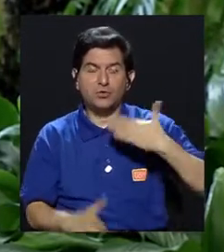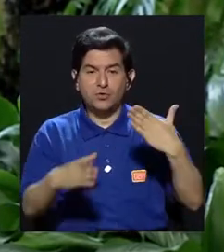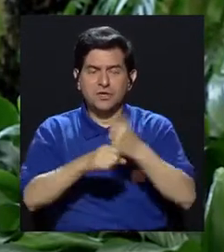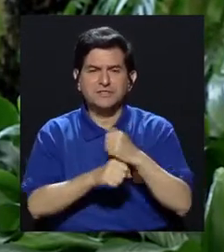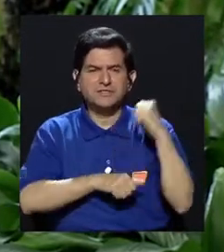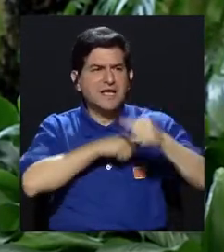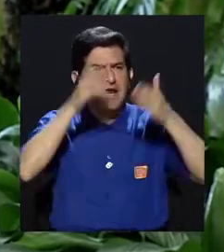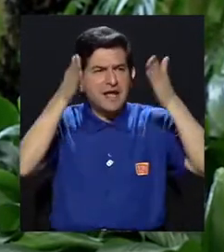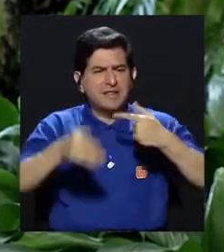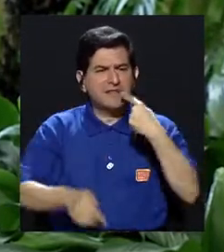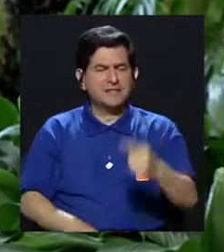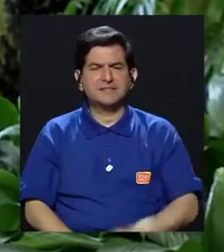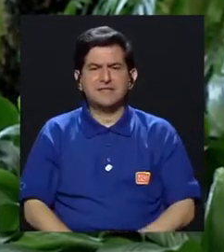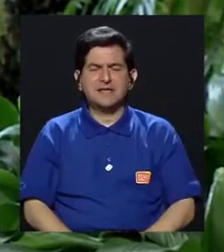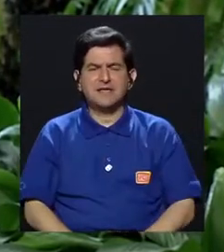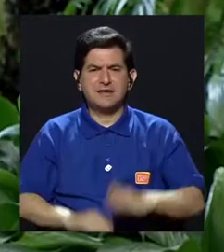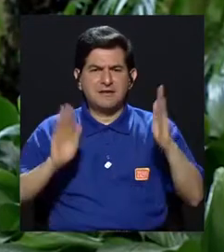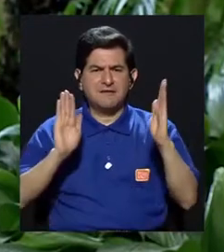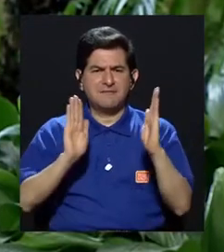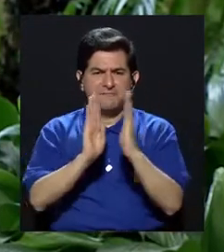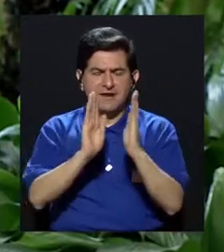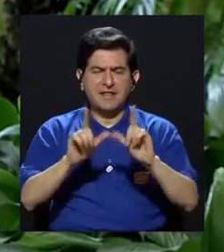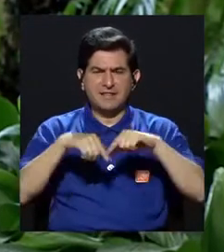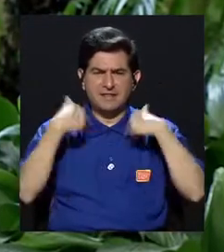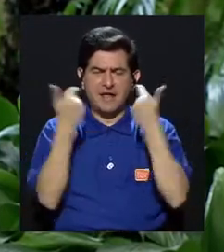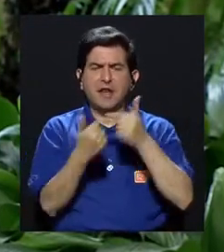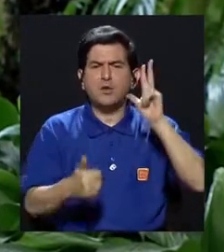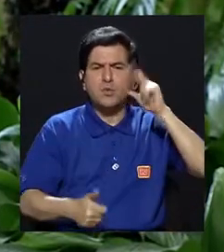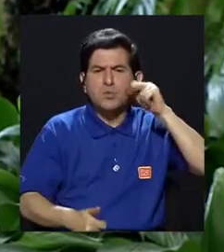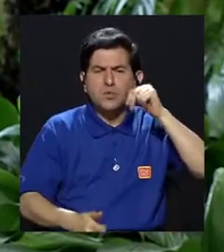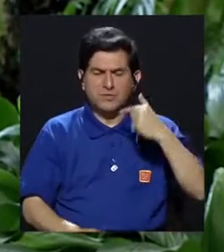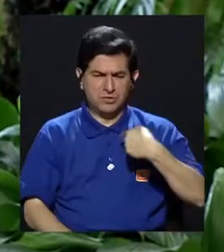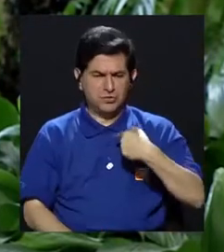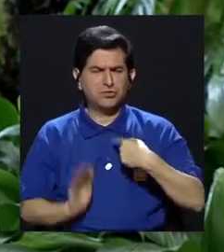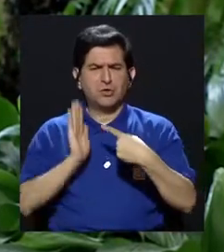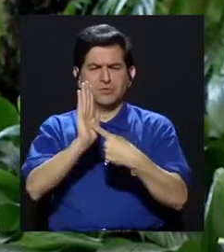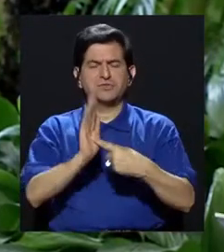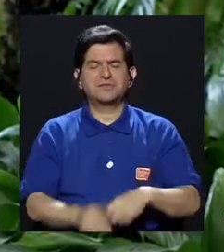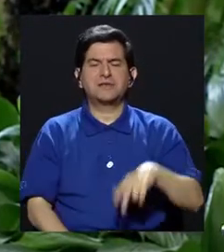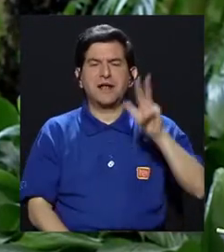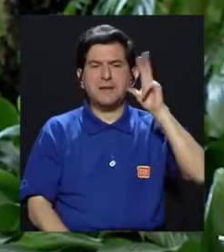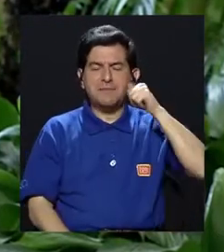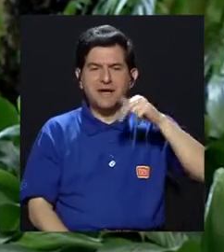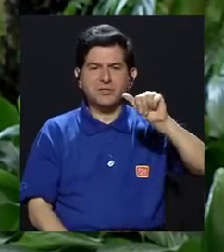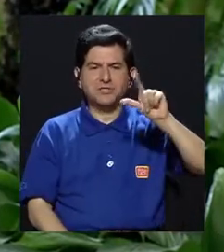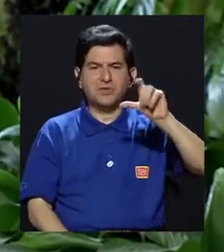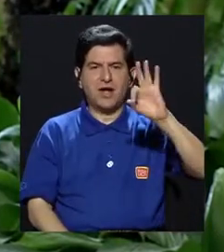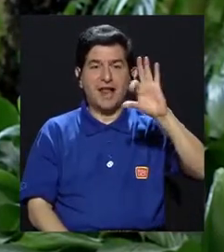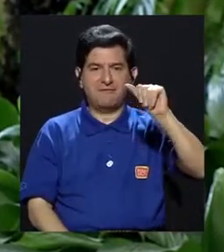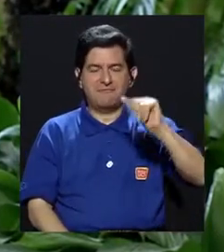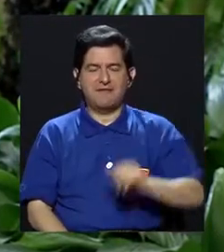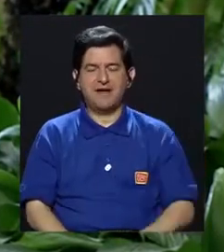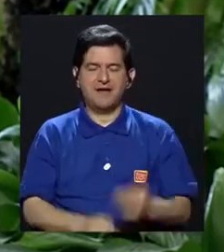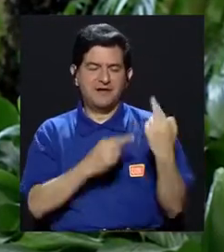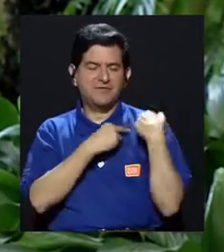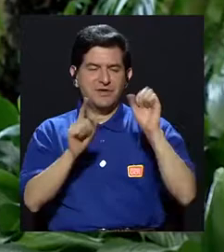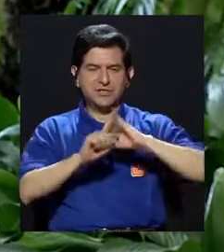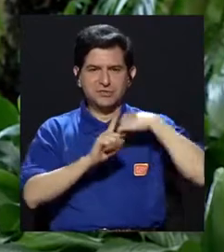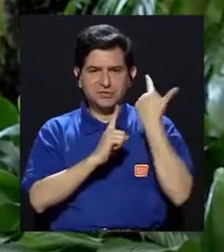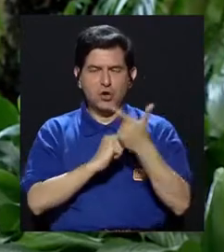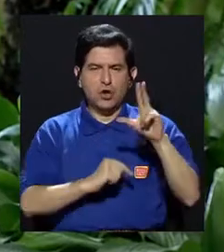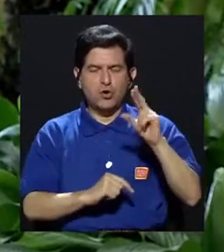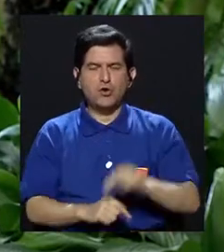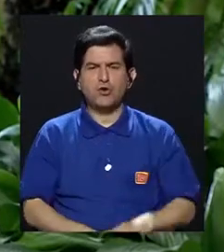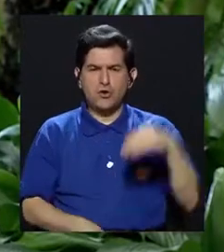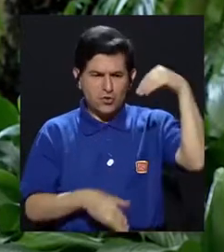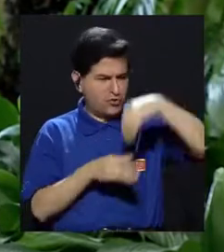Los antropólogos dirían frente a la manada de machos. O sea, tengo que demostrar que yo soy el macho alfa. Como un encargo social, no como algo